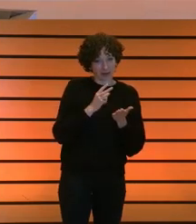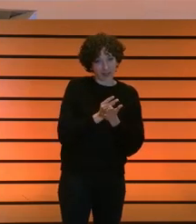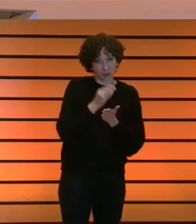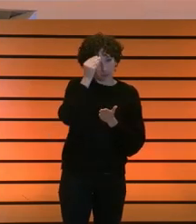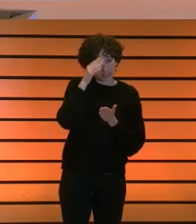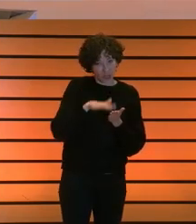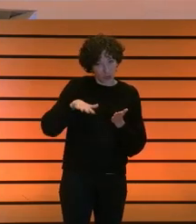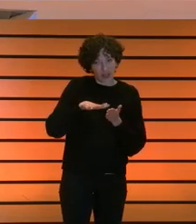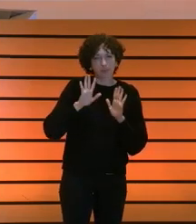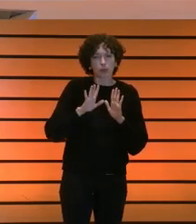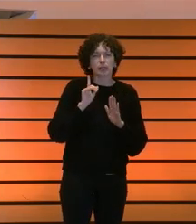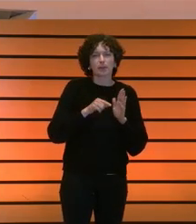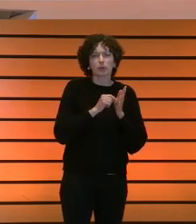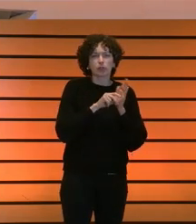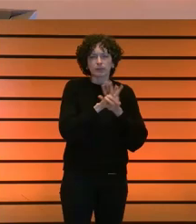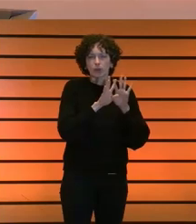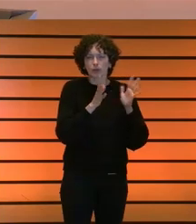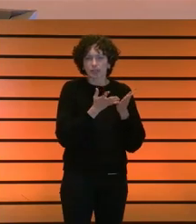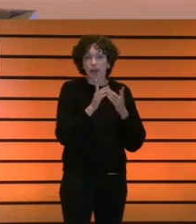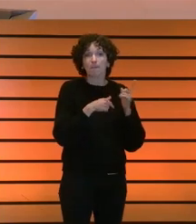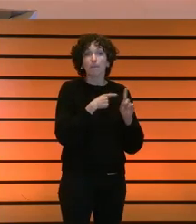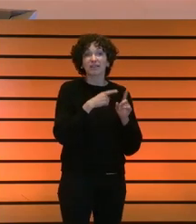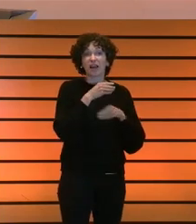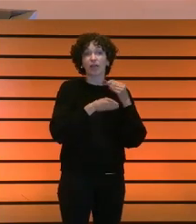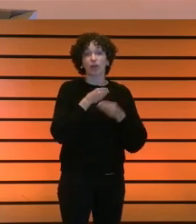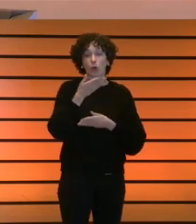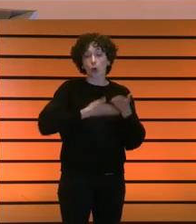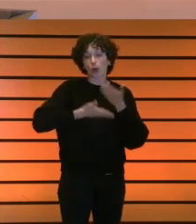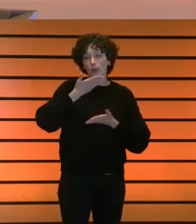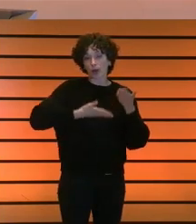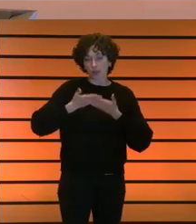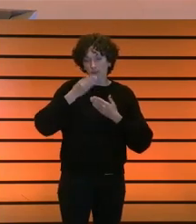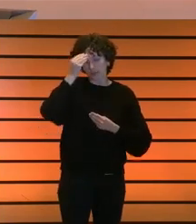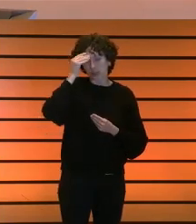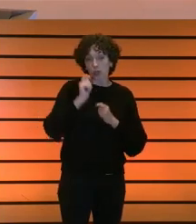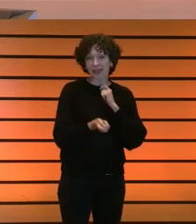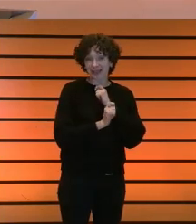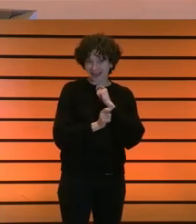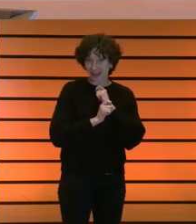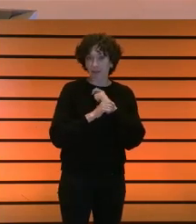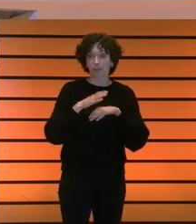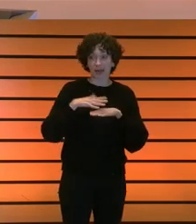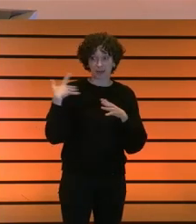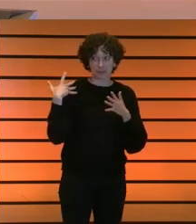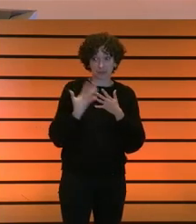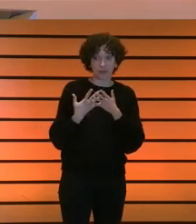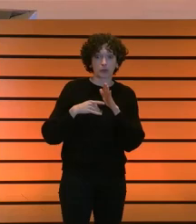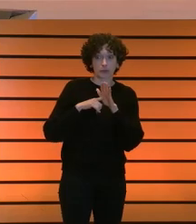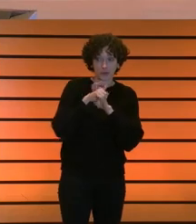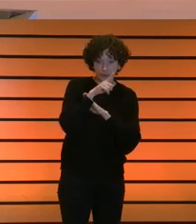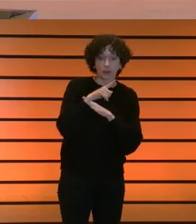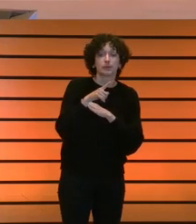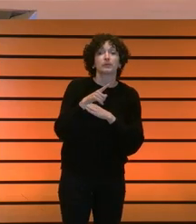hacerlo de forma colaborativa es creo yo las claves de lo que hemos conseguido avanzar en este tiempo con